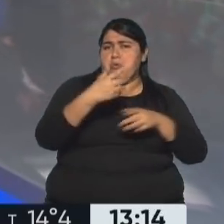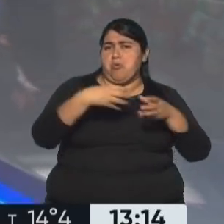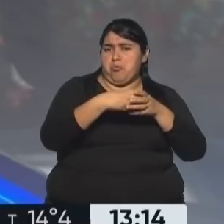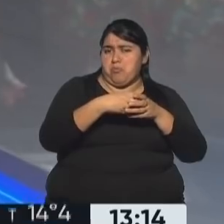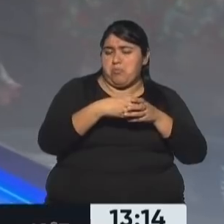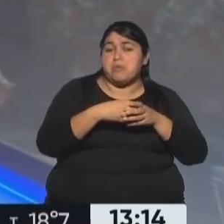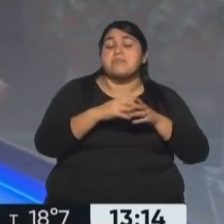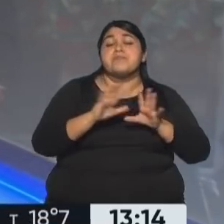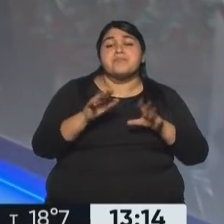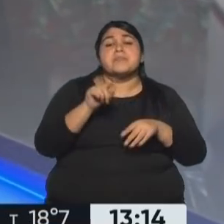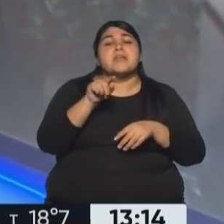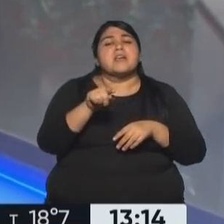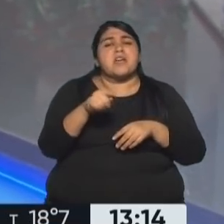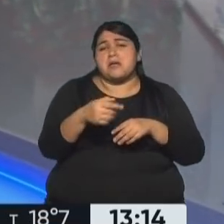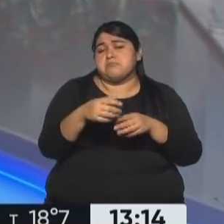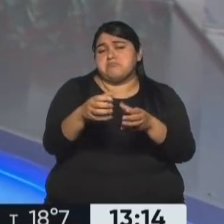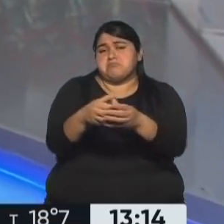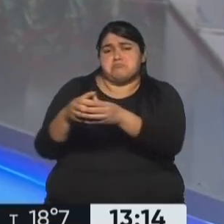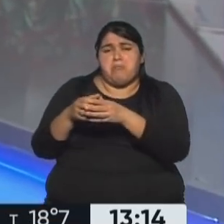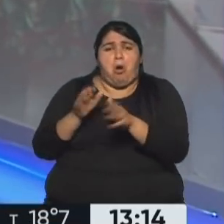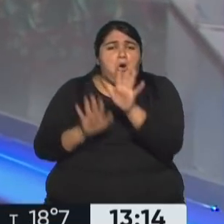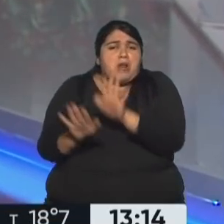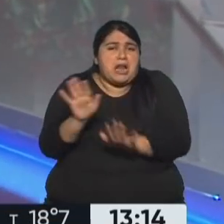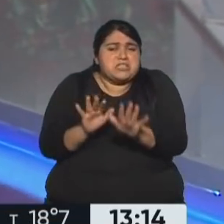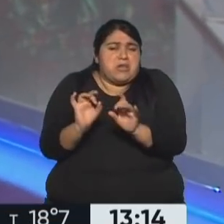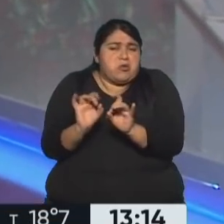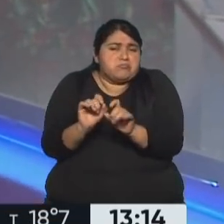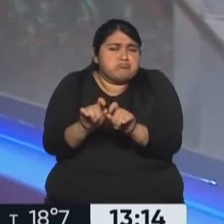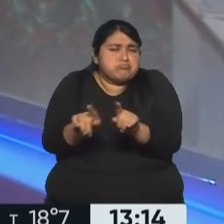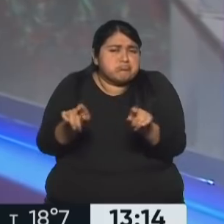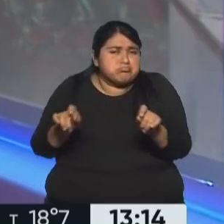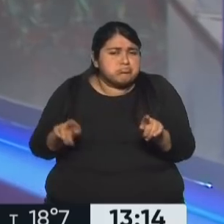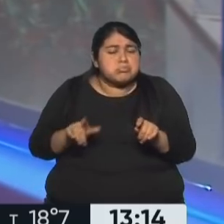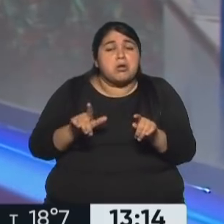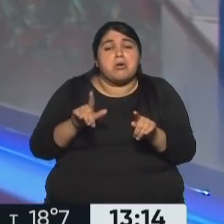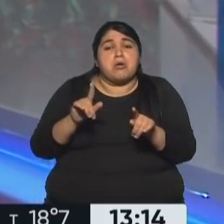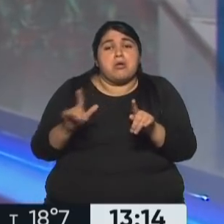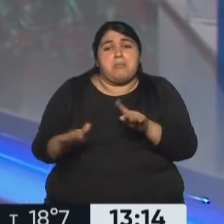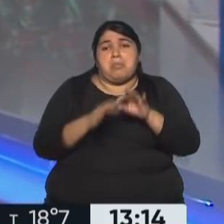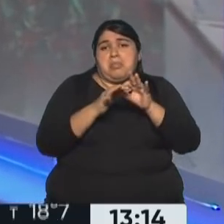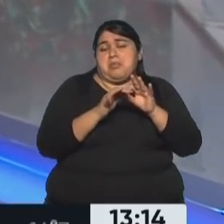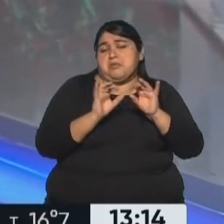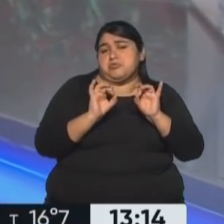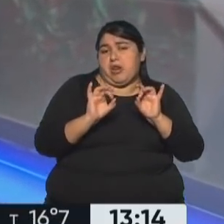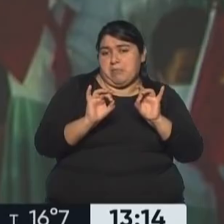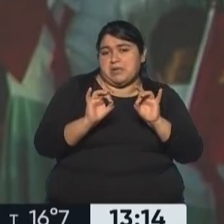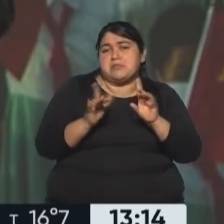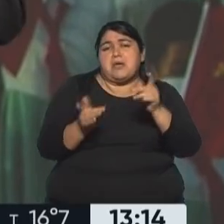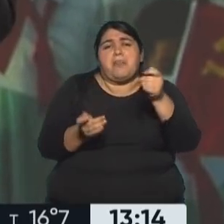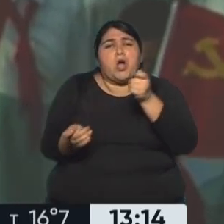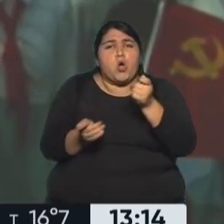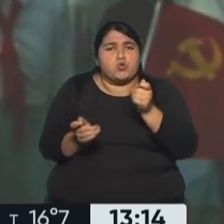régimen liberal, sino que están organizados alrededor de un partido que es el órgano, digamos, de